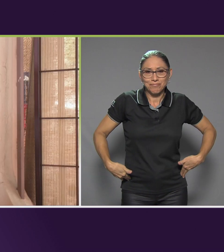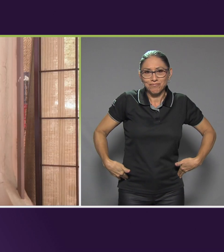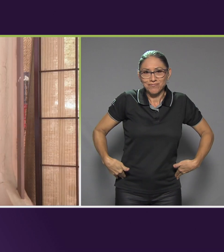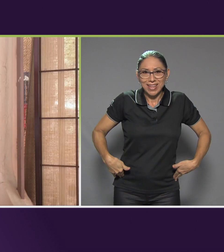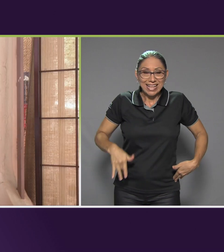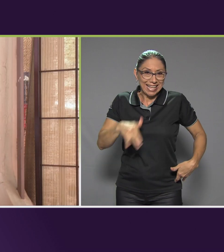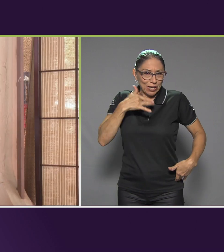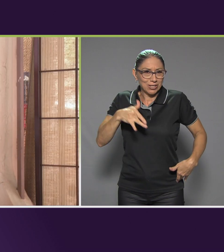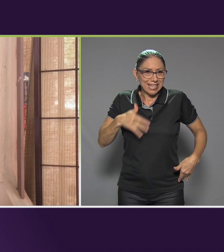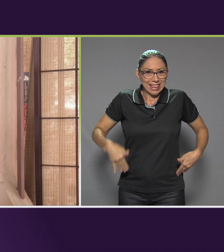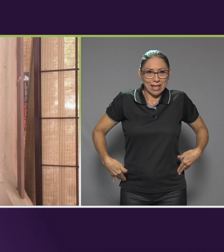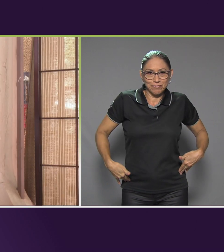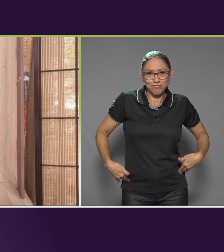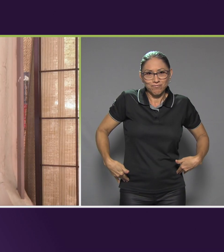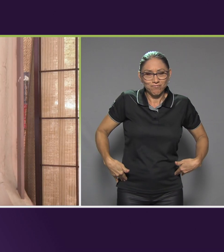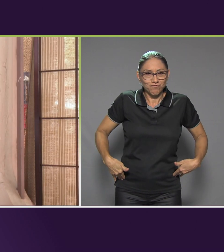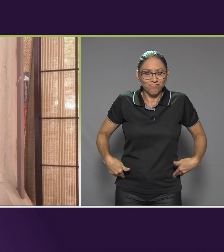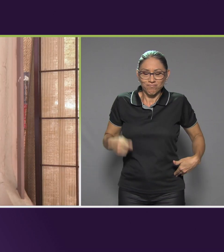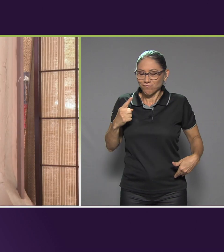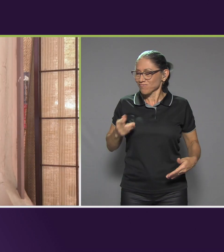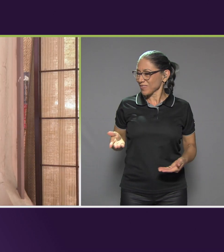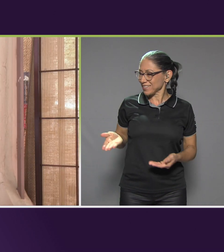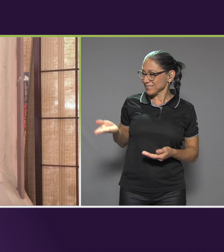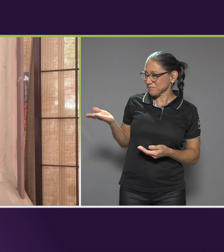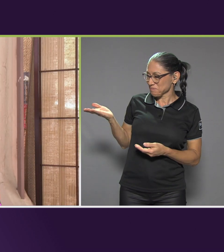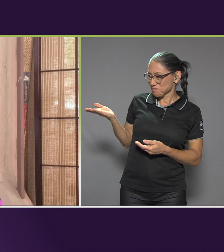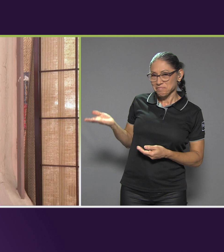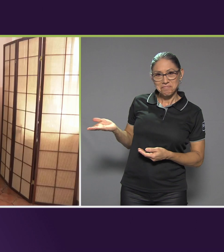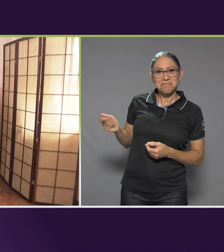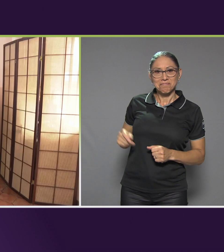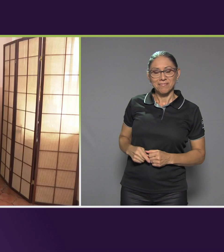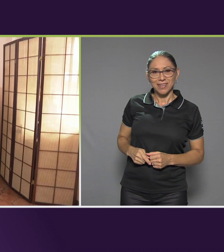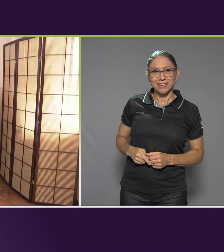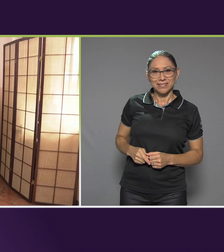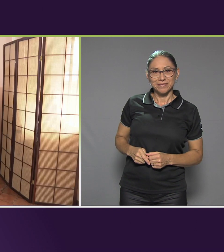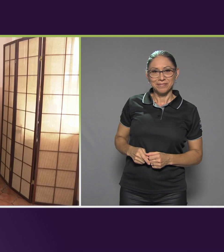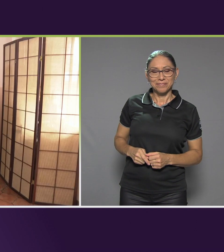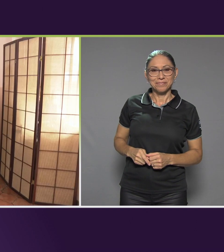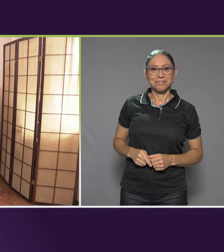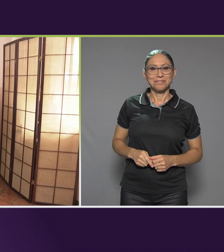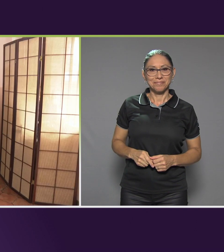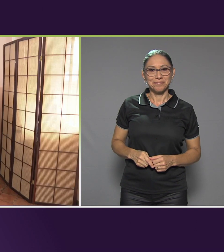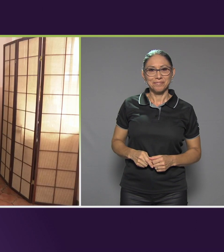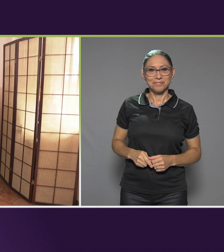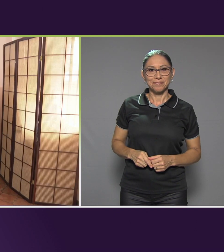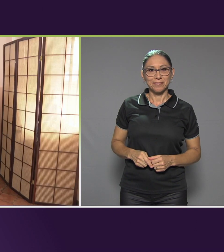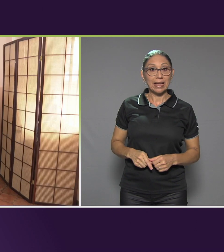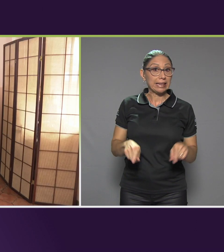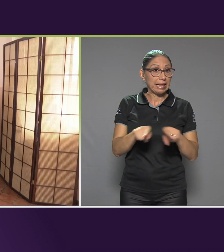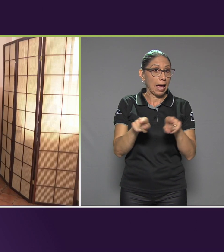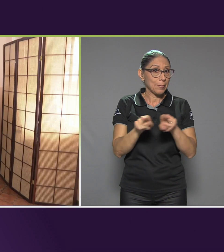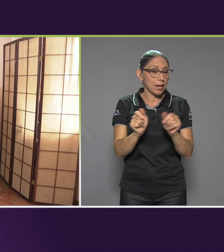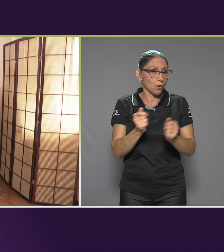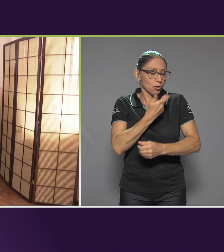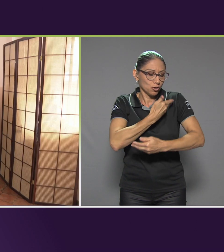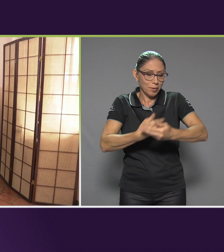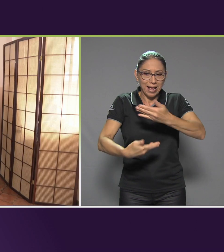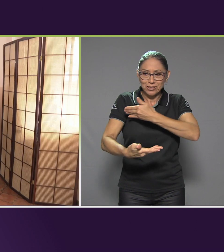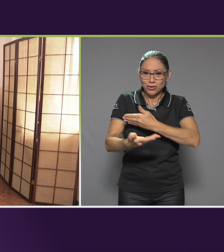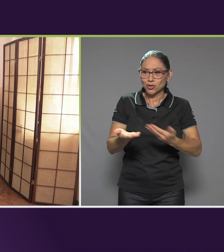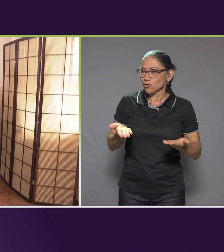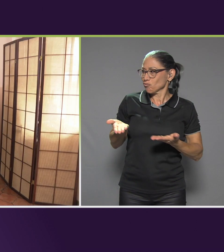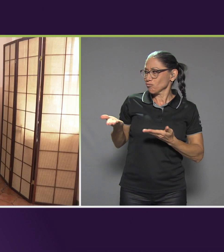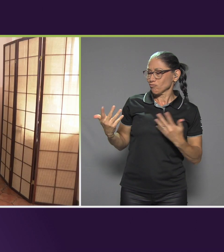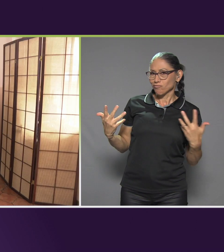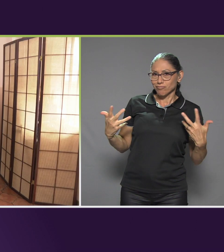el ritmo va hacia abajo, se arrastran o se deslizan los pies, los brazos también van al ritmo